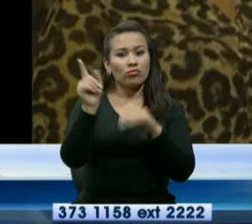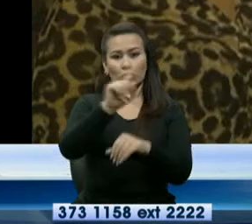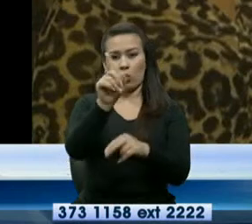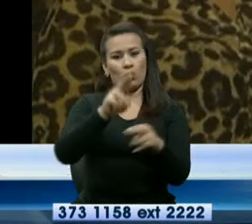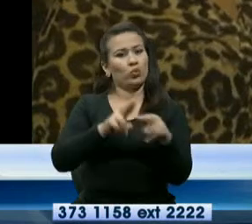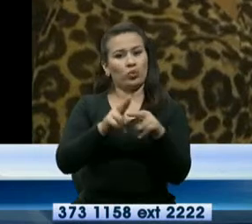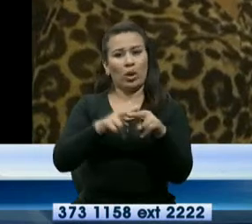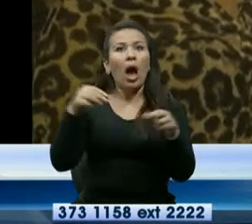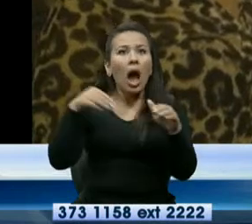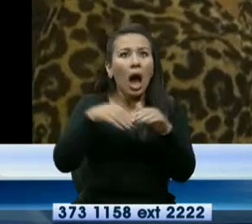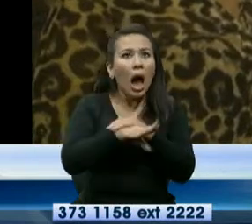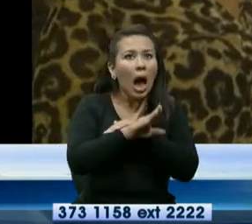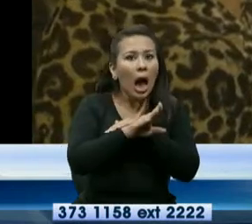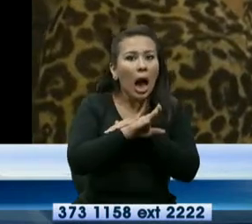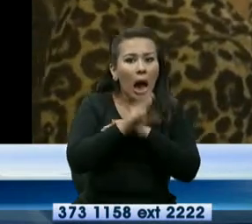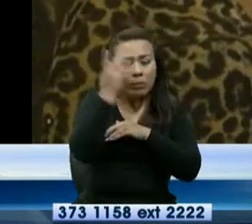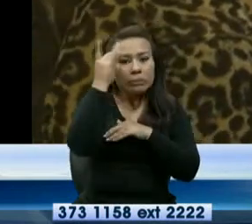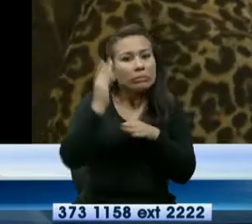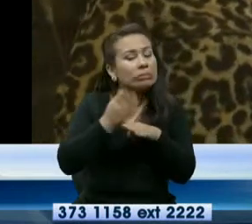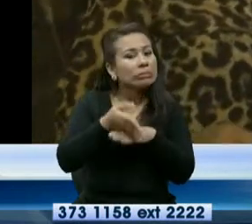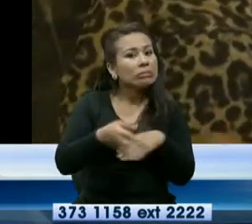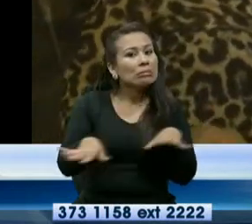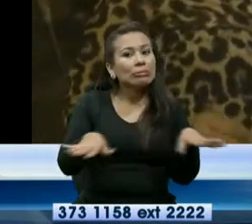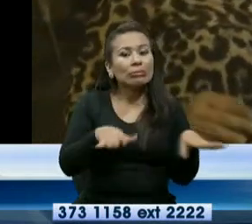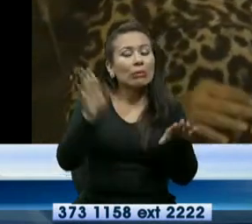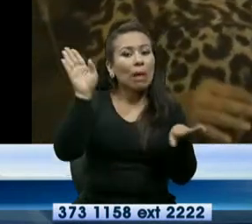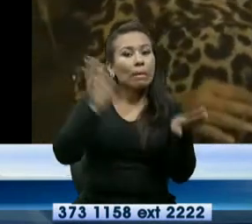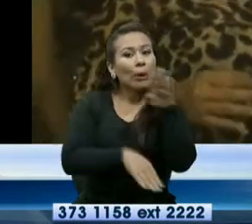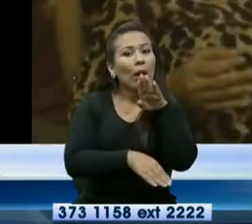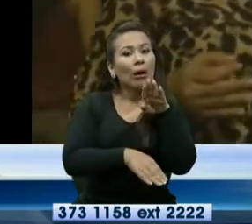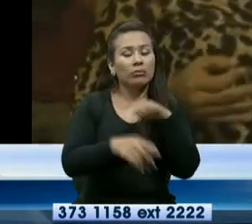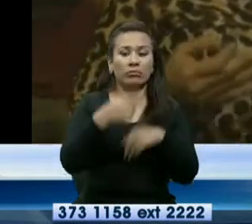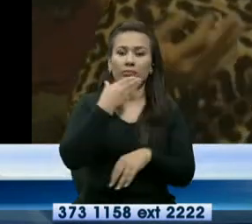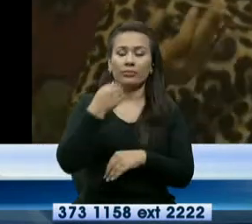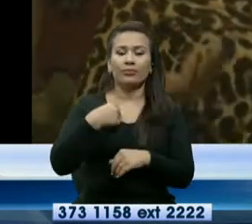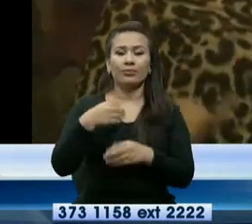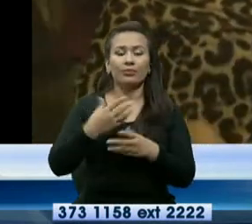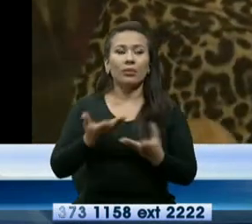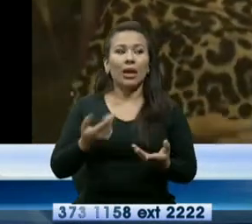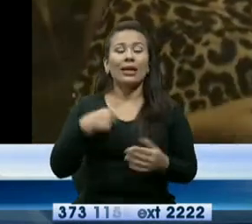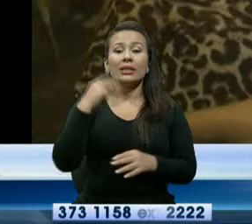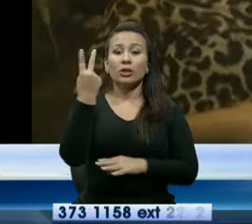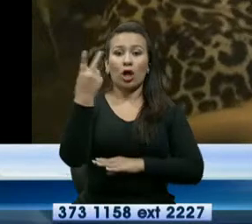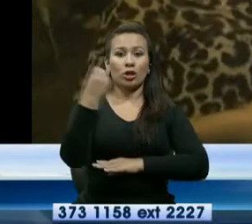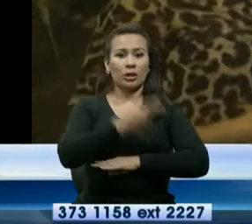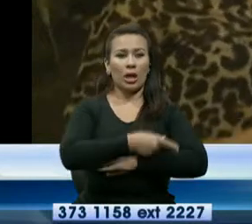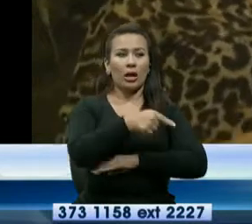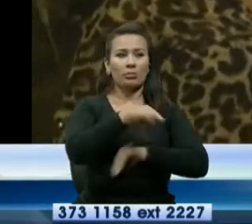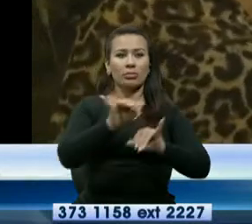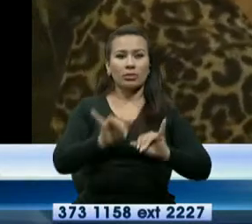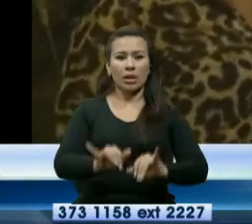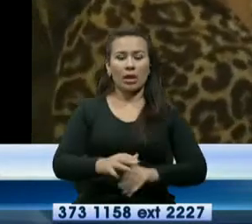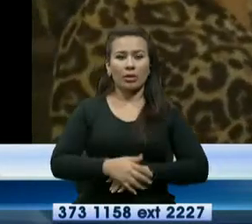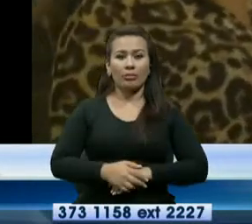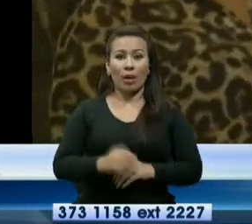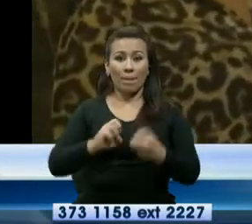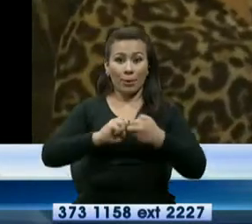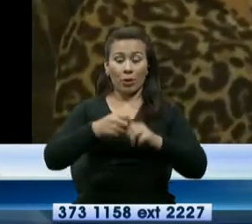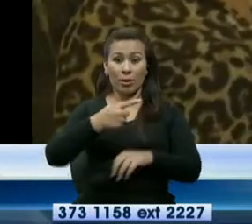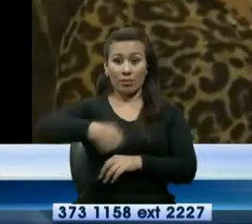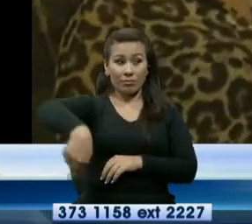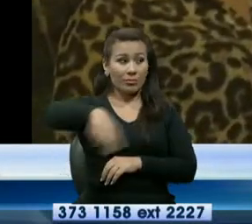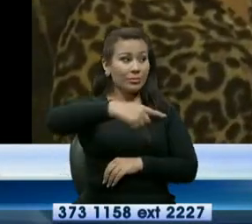viviendas por parte de sus propietarios, ¿no? Ya este es el segundo día que las familias permanecen aquí. ¿Se ha registrado algún tipo de inconvenientes con ellos?